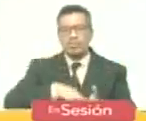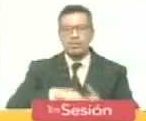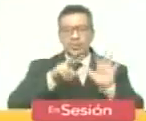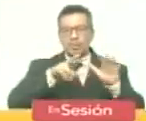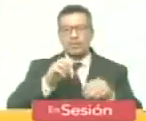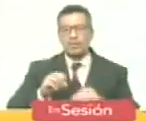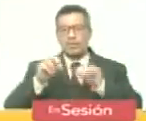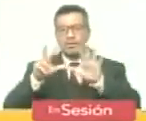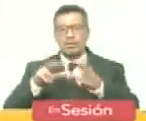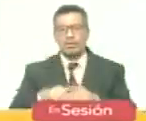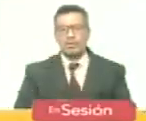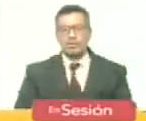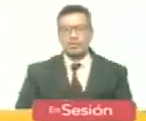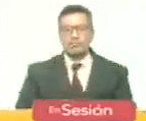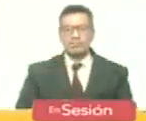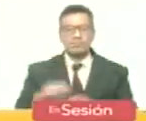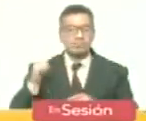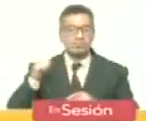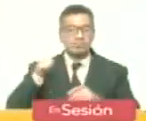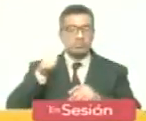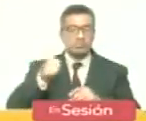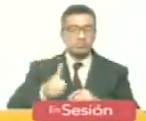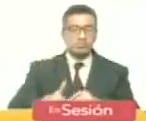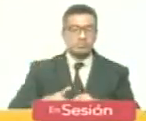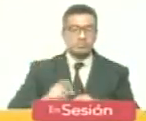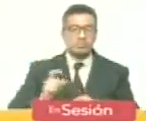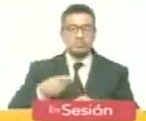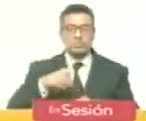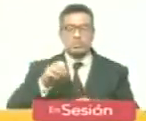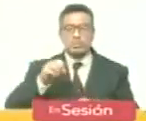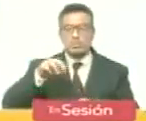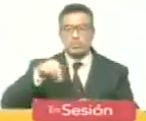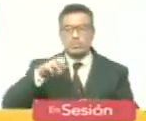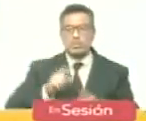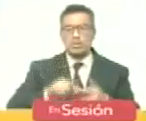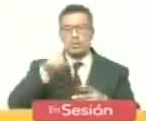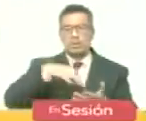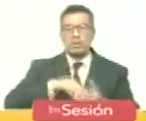1899-1908. El largo periodo del gomecismo,